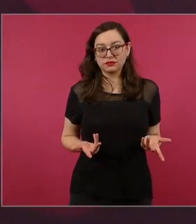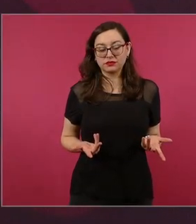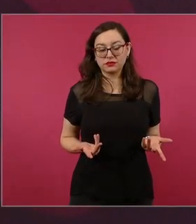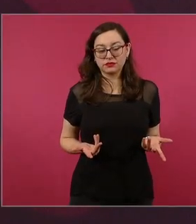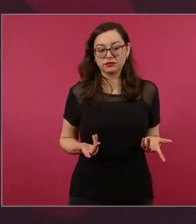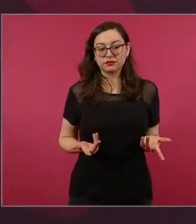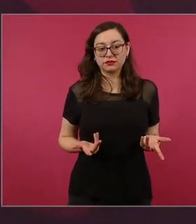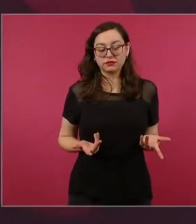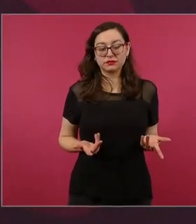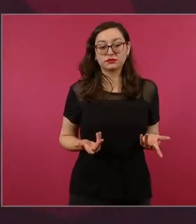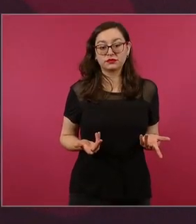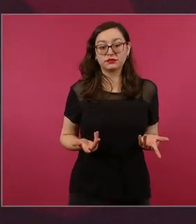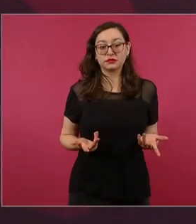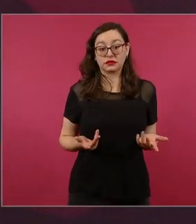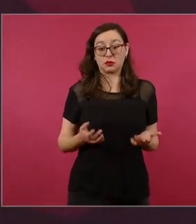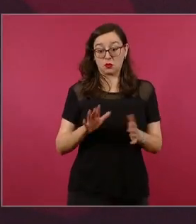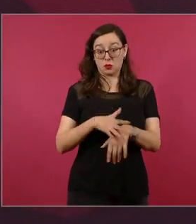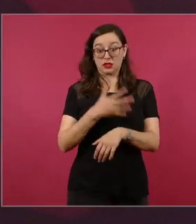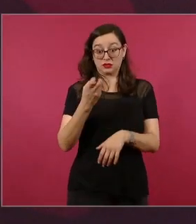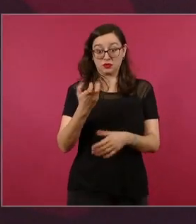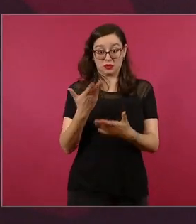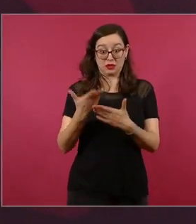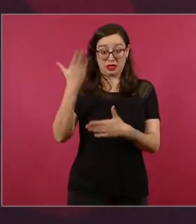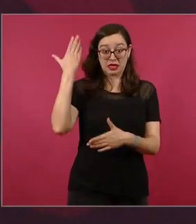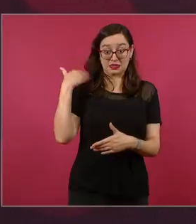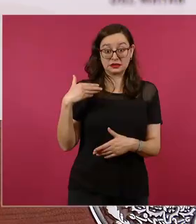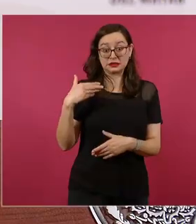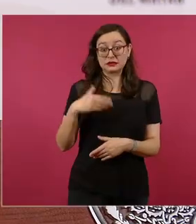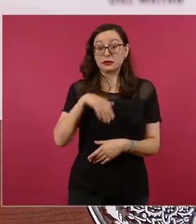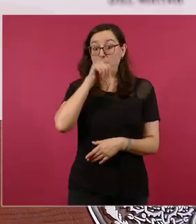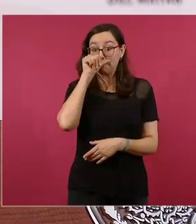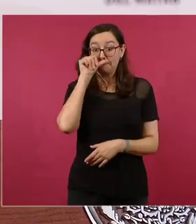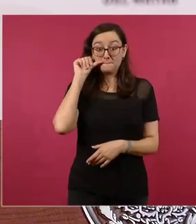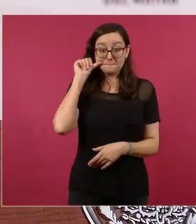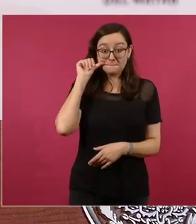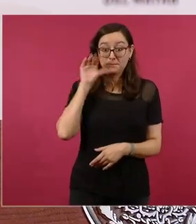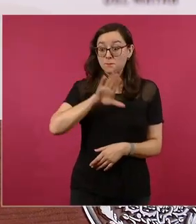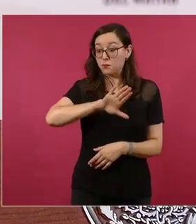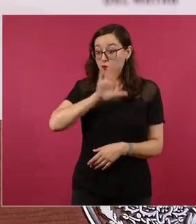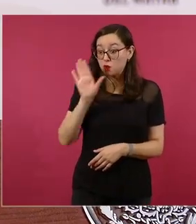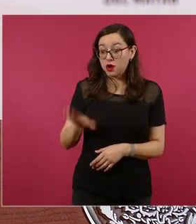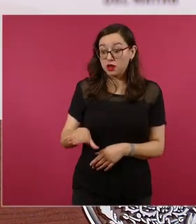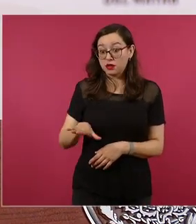el presidente Juárez, quien lo sustituye